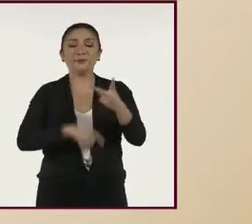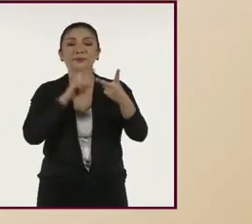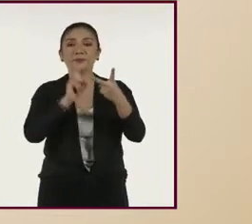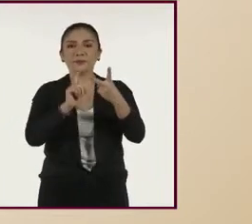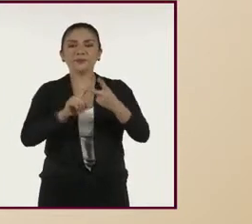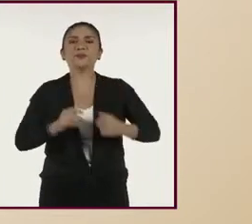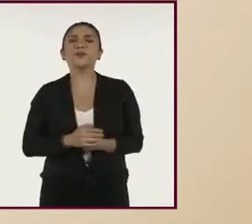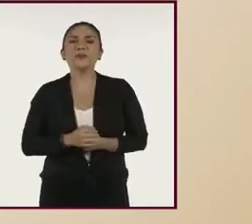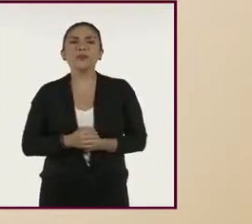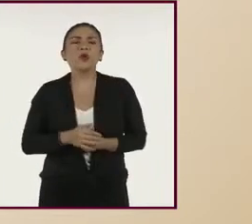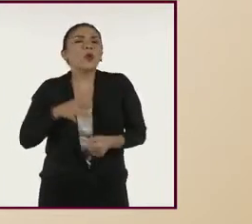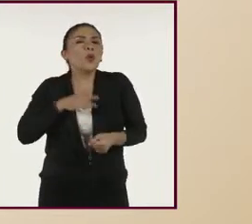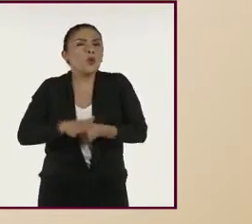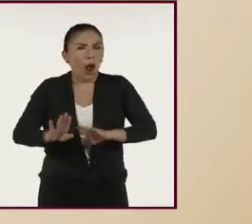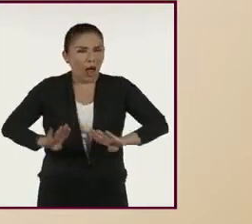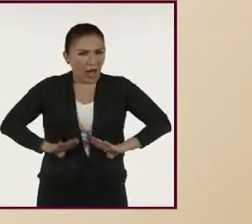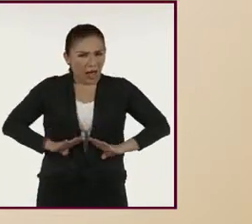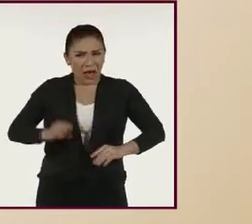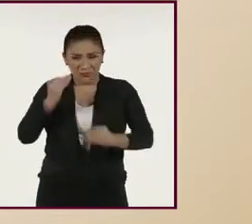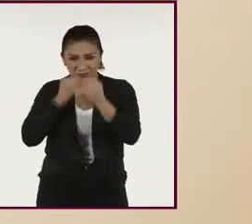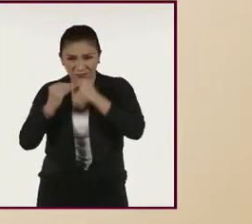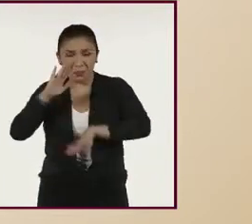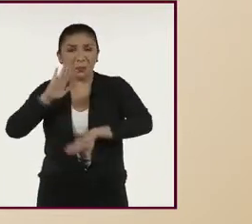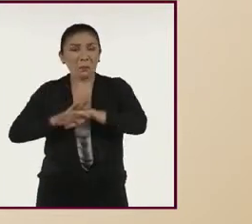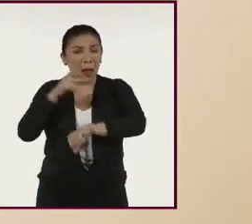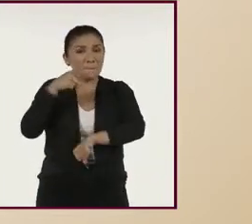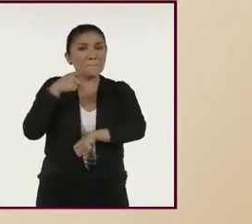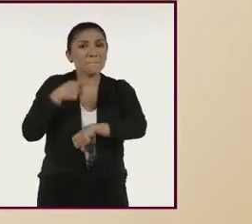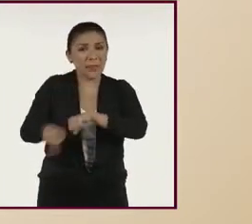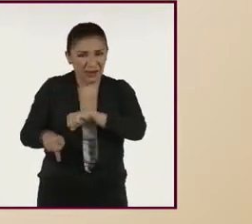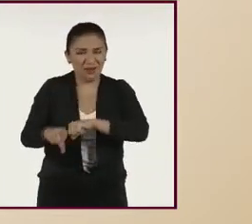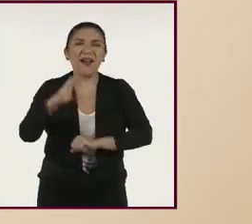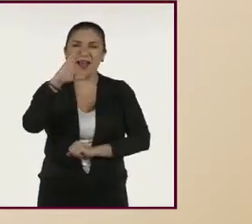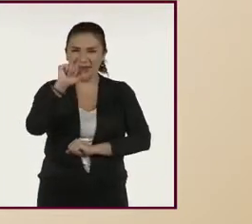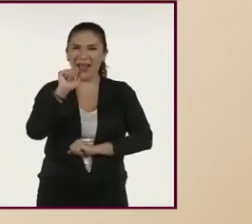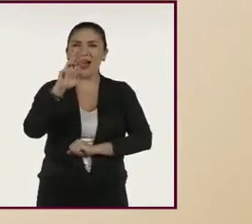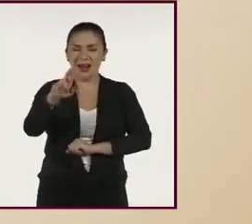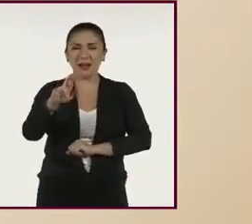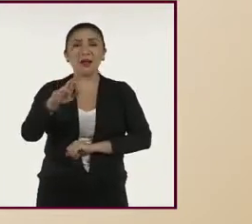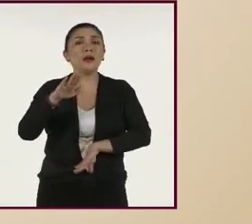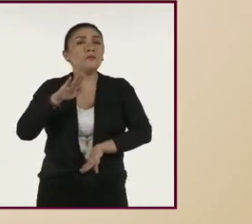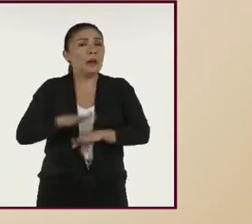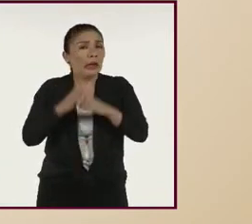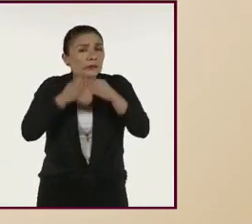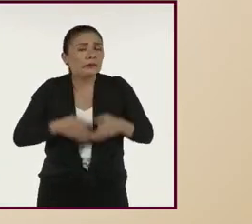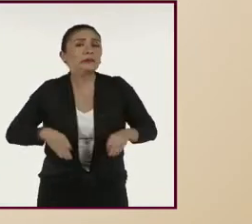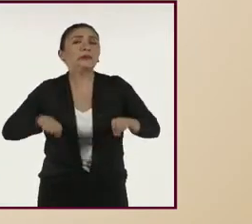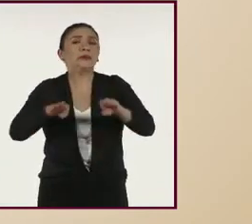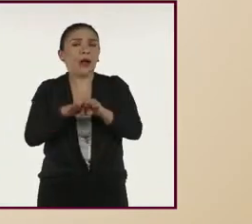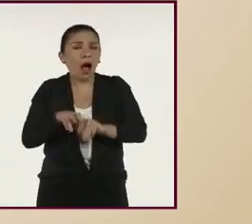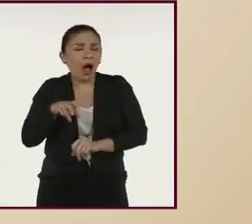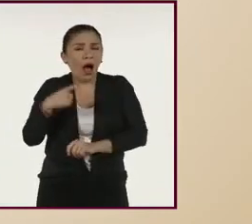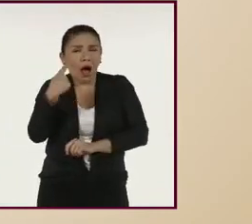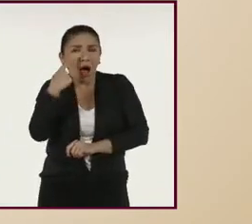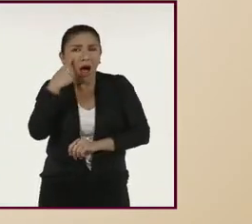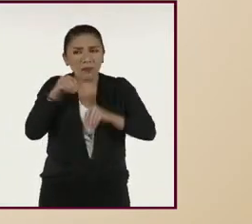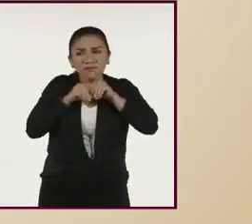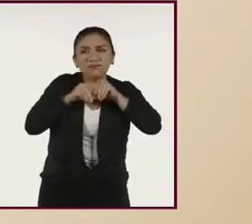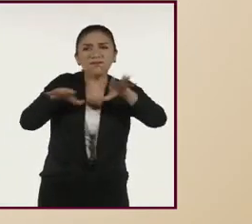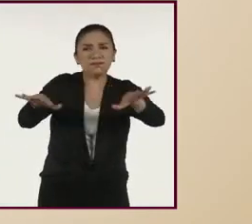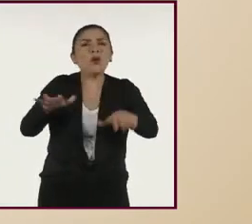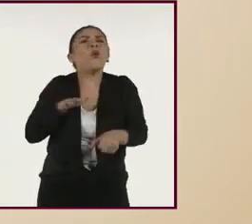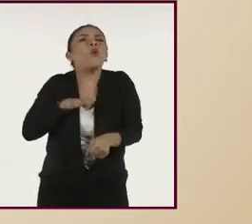segunda, ¿cuál es la conducta alimentaria de riesgo, CAR, de mayor impacto o repercusión?